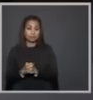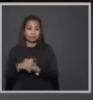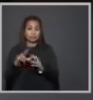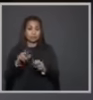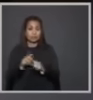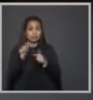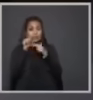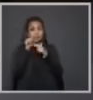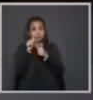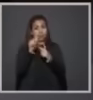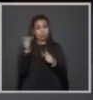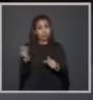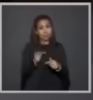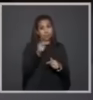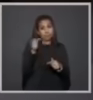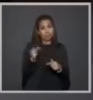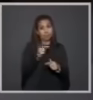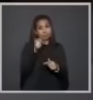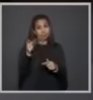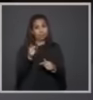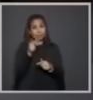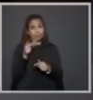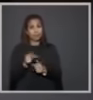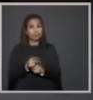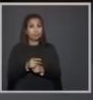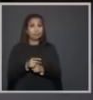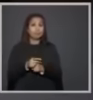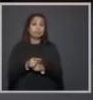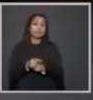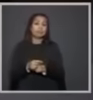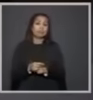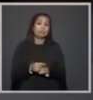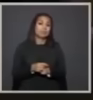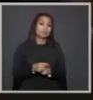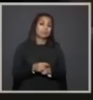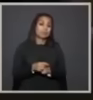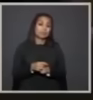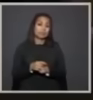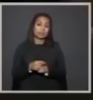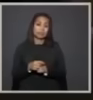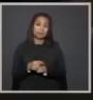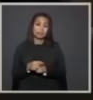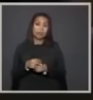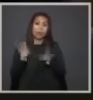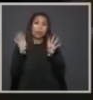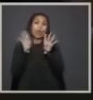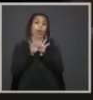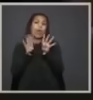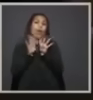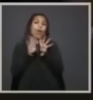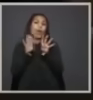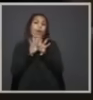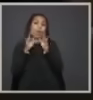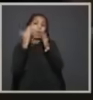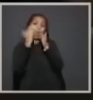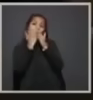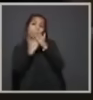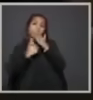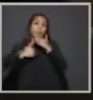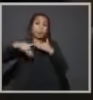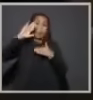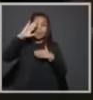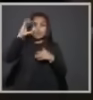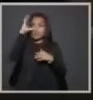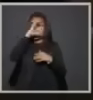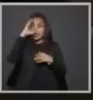pregunta la hace Edel y yo creo que varios de nosotros estamos interesados en su respuesta. ¿Cómo se incentivará el desarrollo de ciencia y tecnología